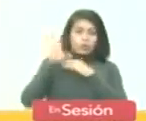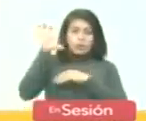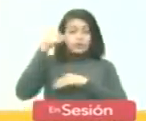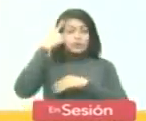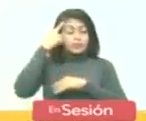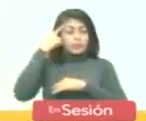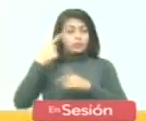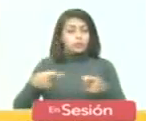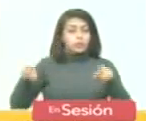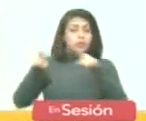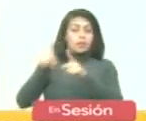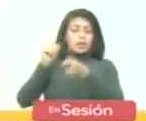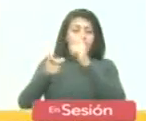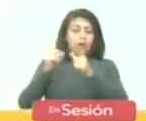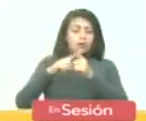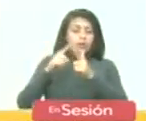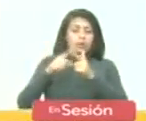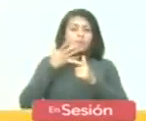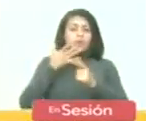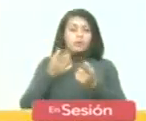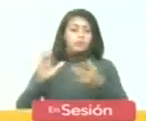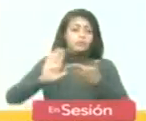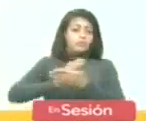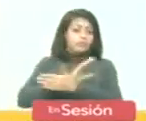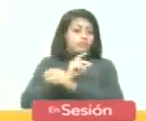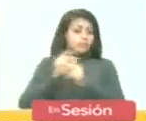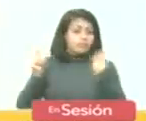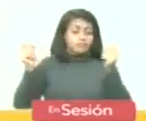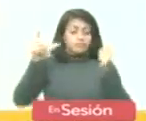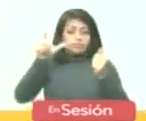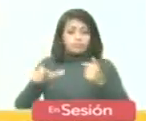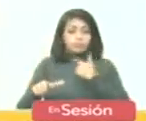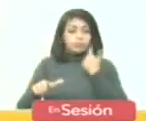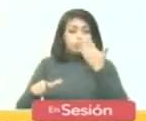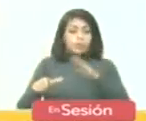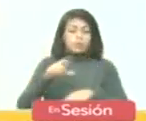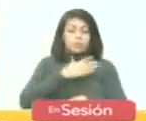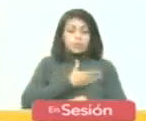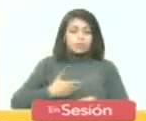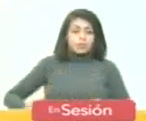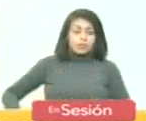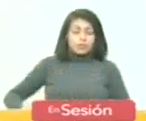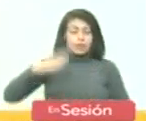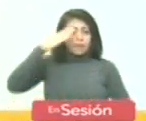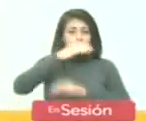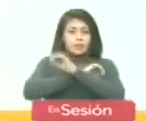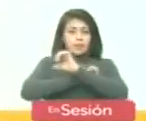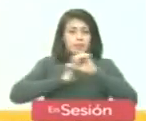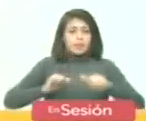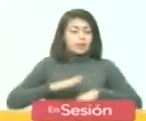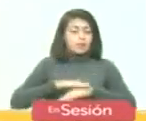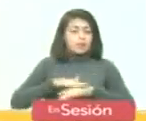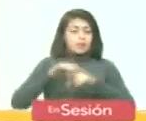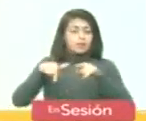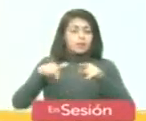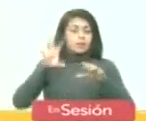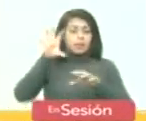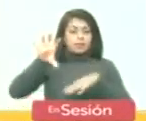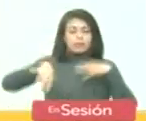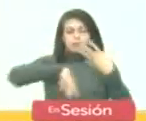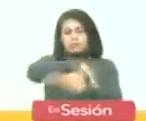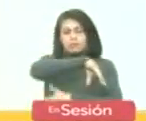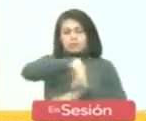iba a ocurrir algo. Y en caso de que desapareciera el presidente, el alto mando militar, ¿qué pasa con el país? ¿Qué? Una